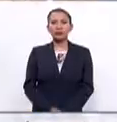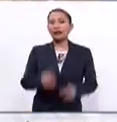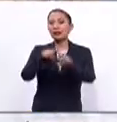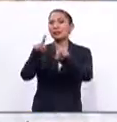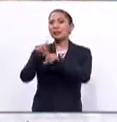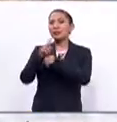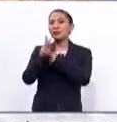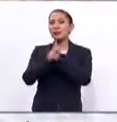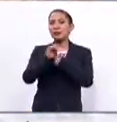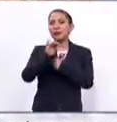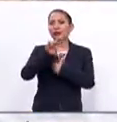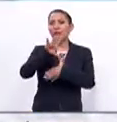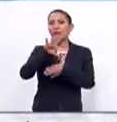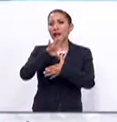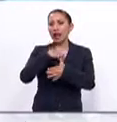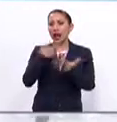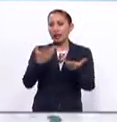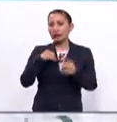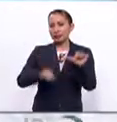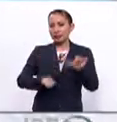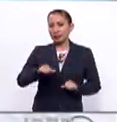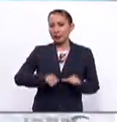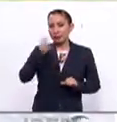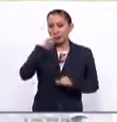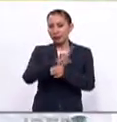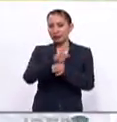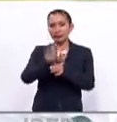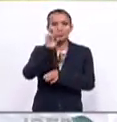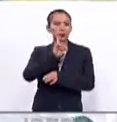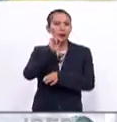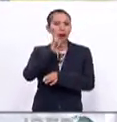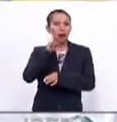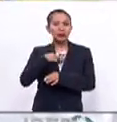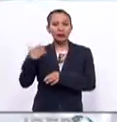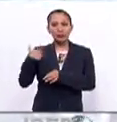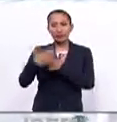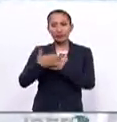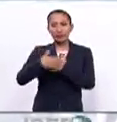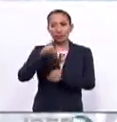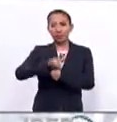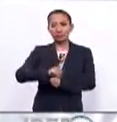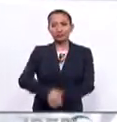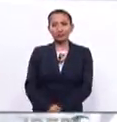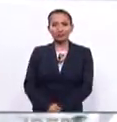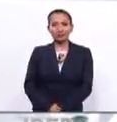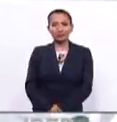Varios países de Iberoamérica llevan a cabo acciones en beneficio de las mujeres en el marco de su día.